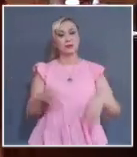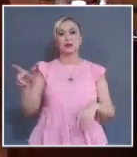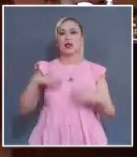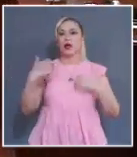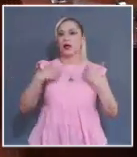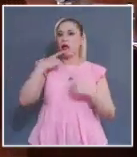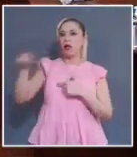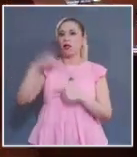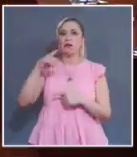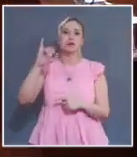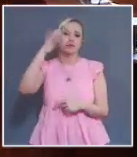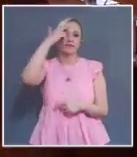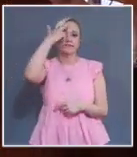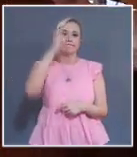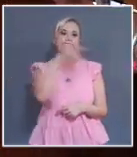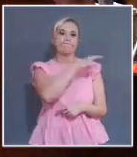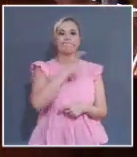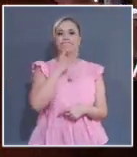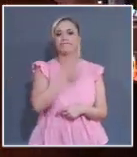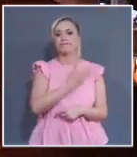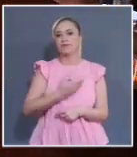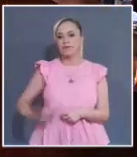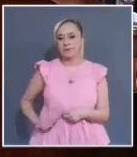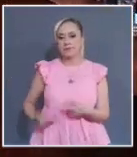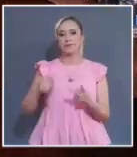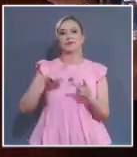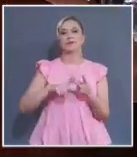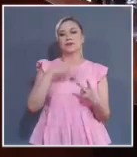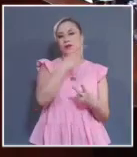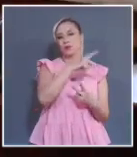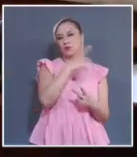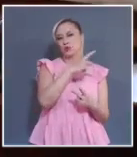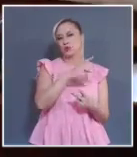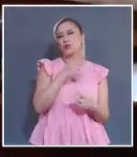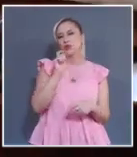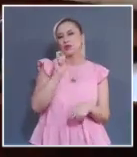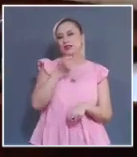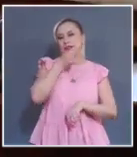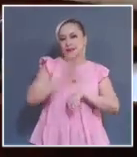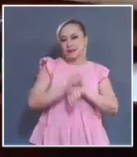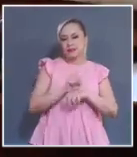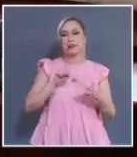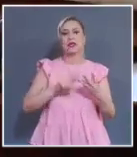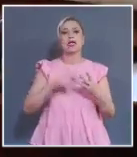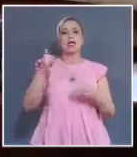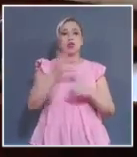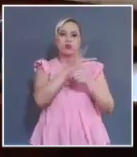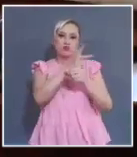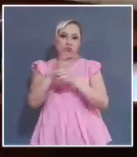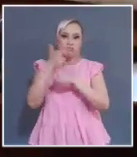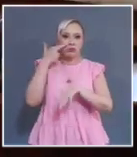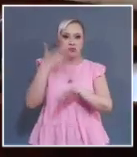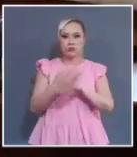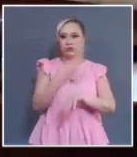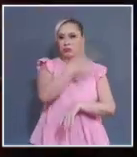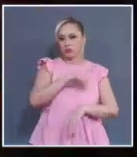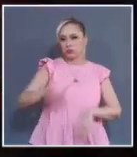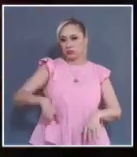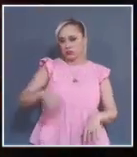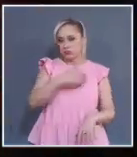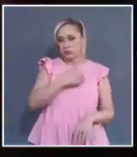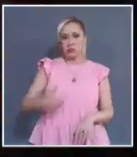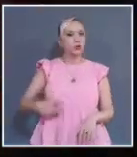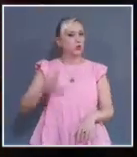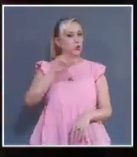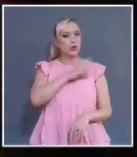de la República, a su vocero y a CEPROPIE, para que se abstengan de difundir mensajes con contenido electoral. El proyecto propone